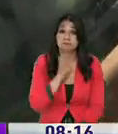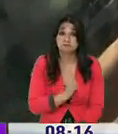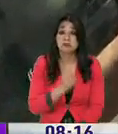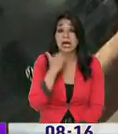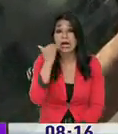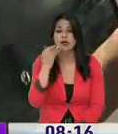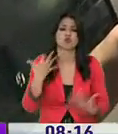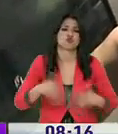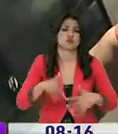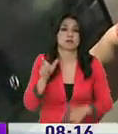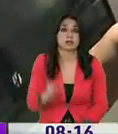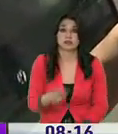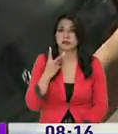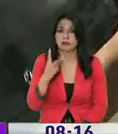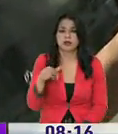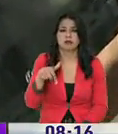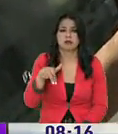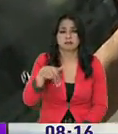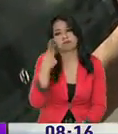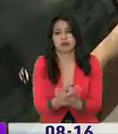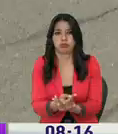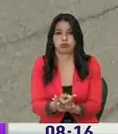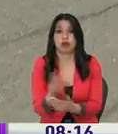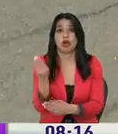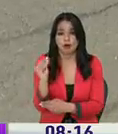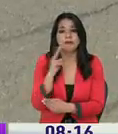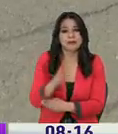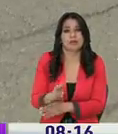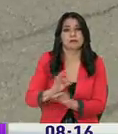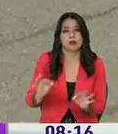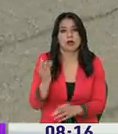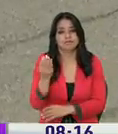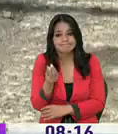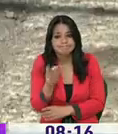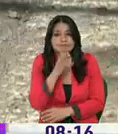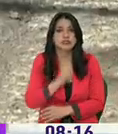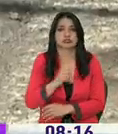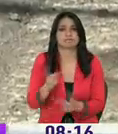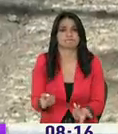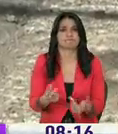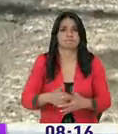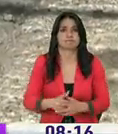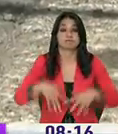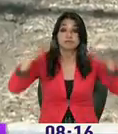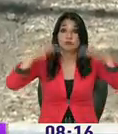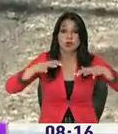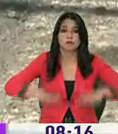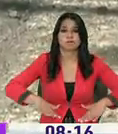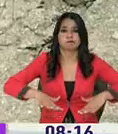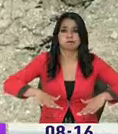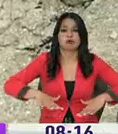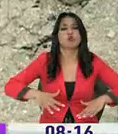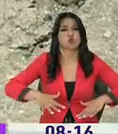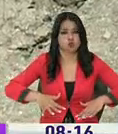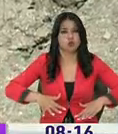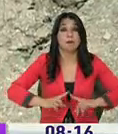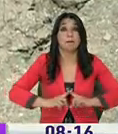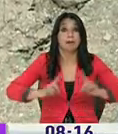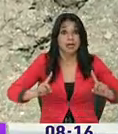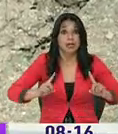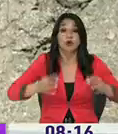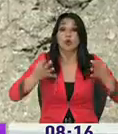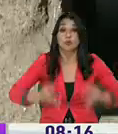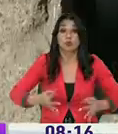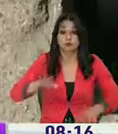mayoría no tiene la reacción lo que tiene un joven los sumideros permiten que el agua lluvia no se acumule en las calles sin embargo cuando no